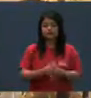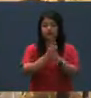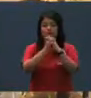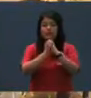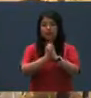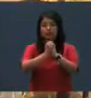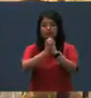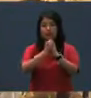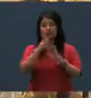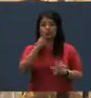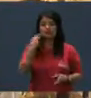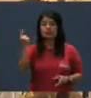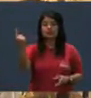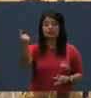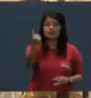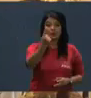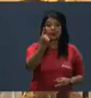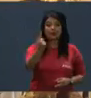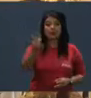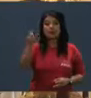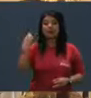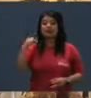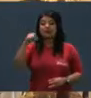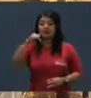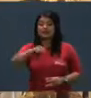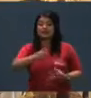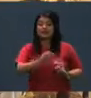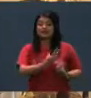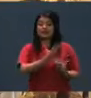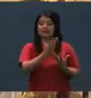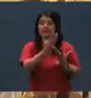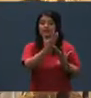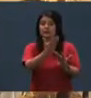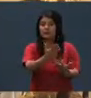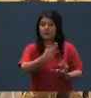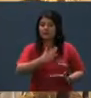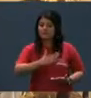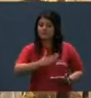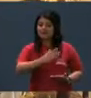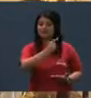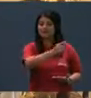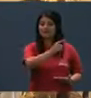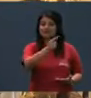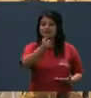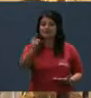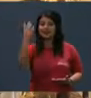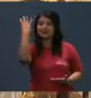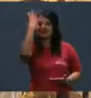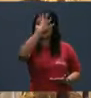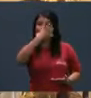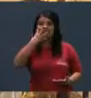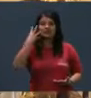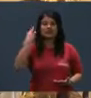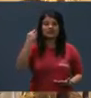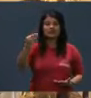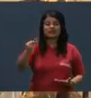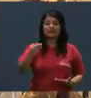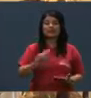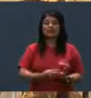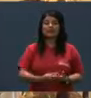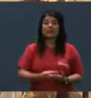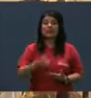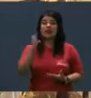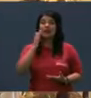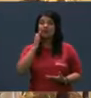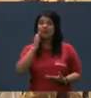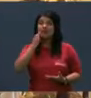Oren, hermanas y hermanos, para que este sacrificio mío y de ustedes sea agradable